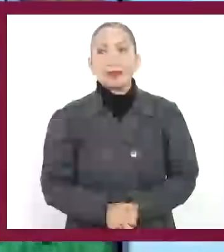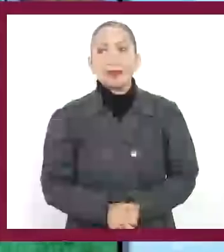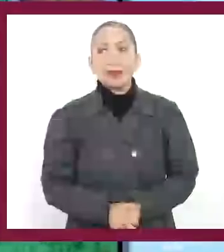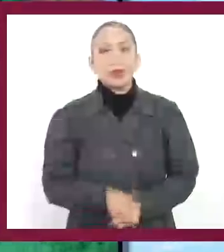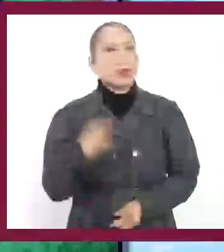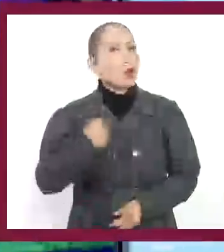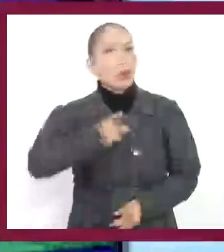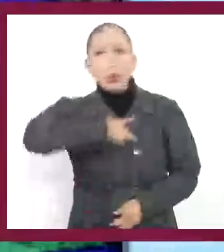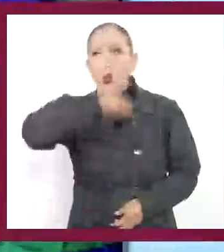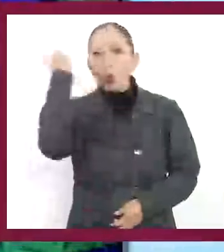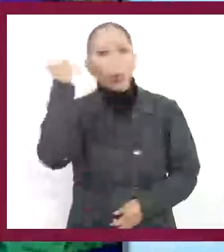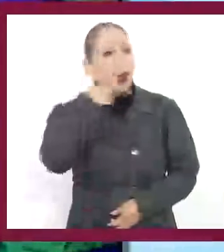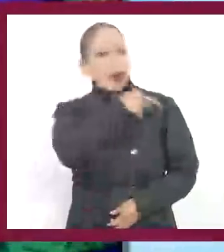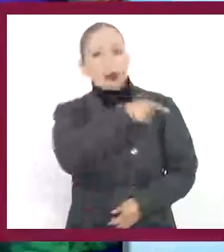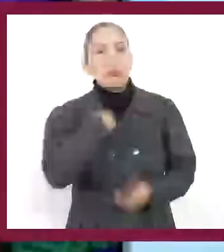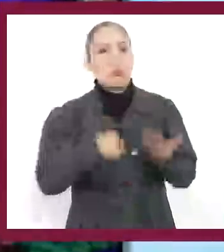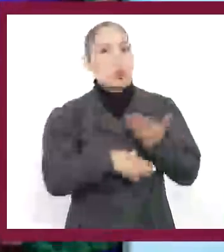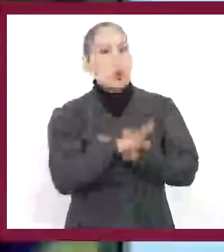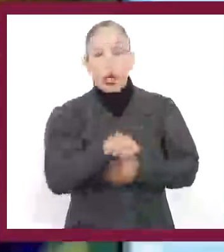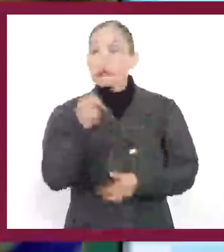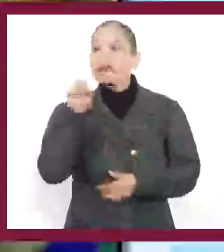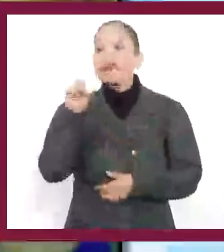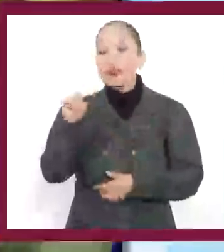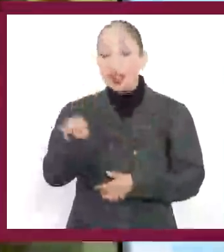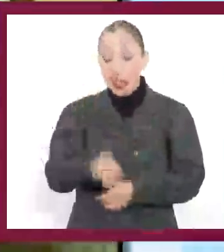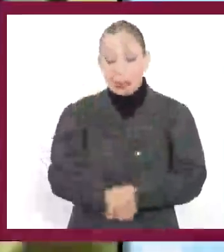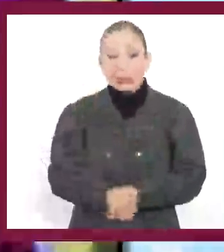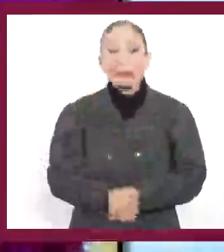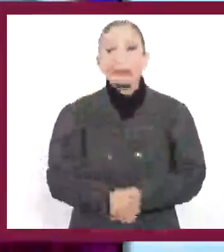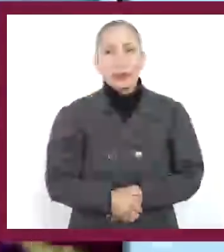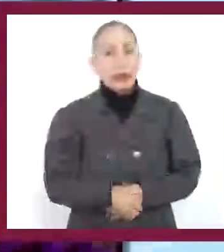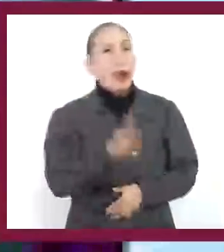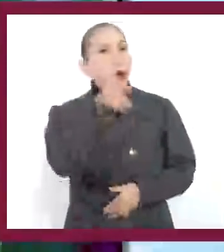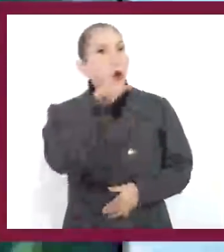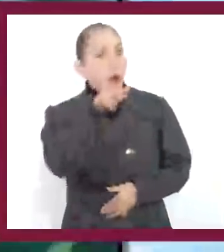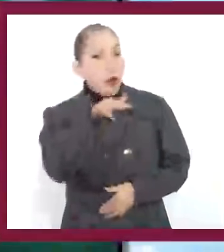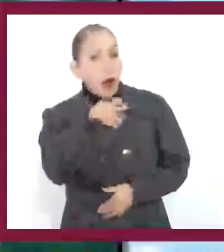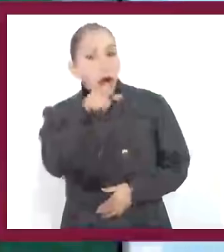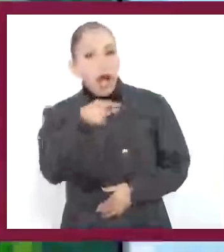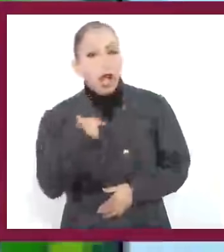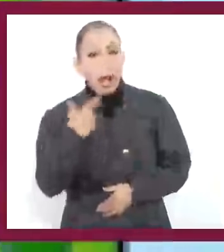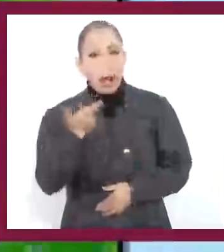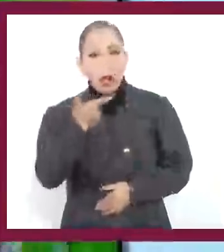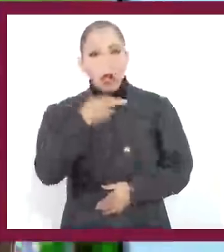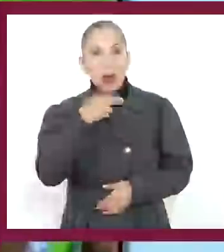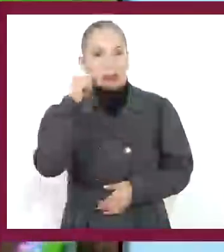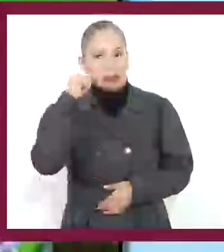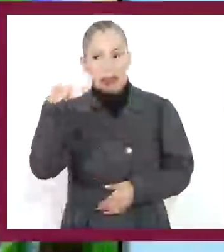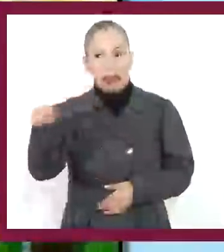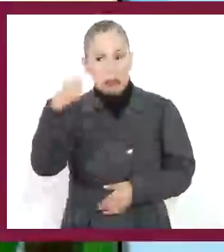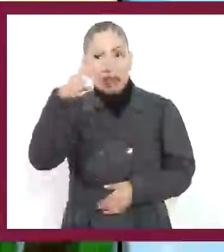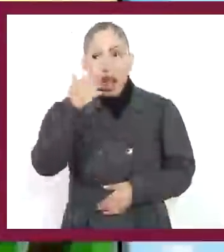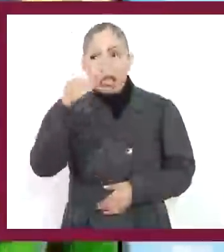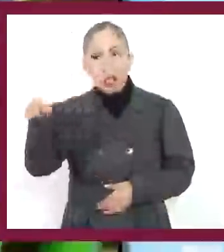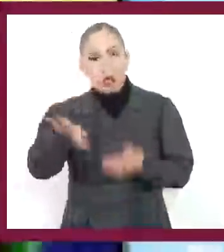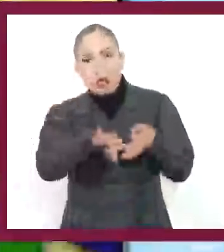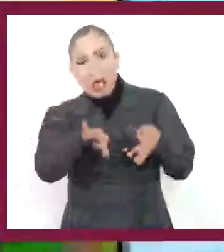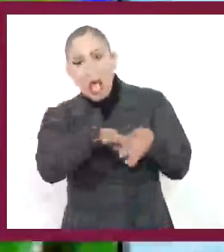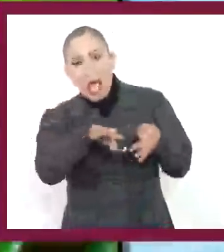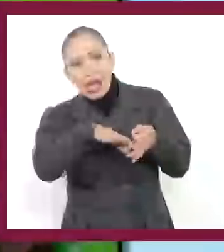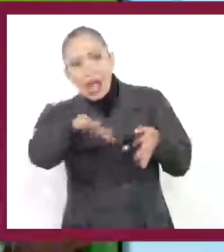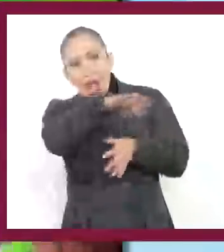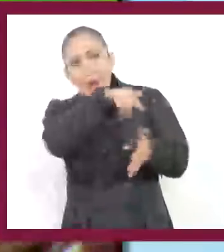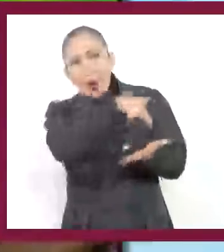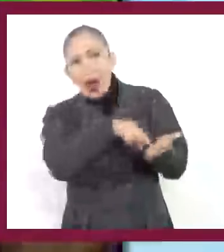Pero yo no sabía que era una bruja. Sí. ¿Sabes? Gruñón tiene razón. Ella vive cerca del paraje